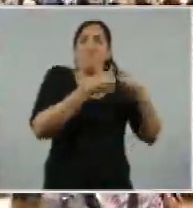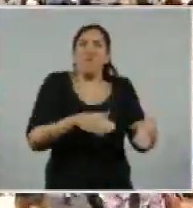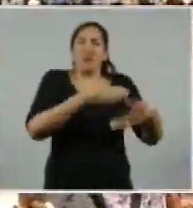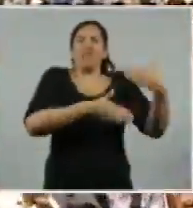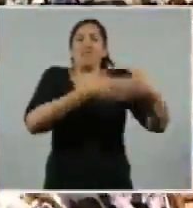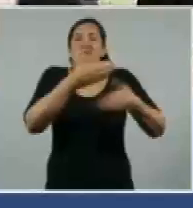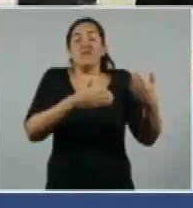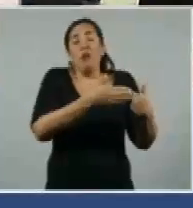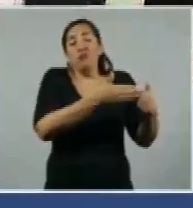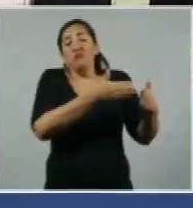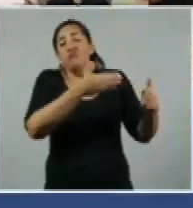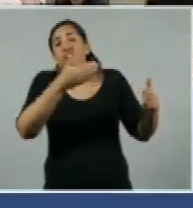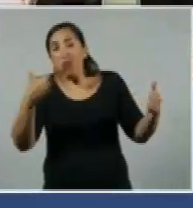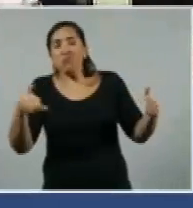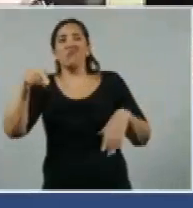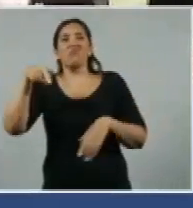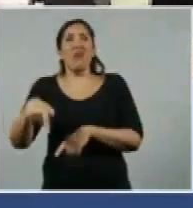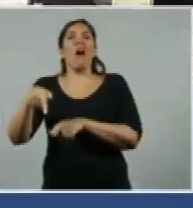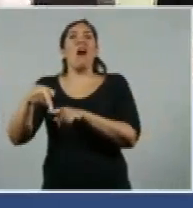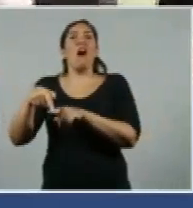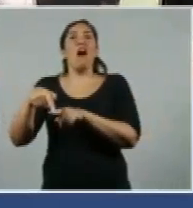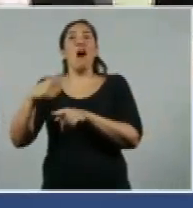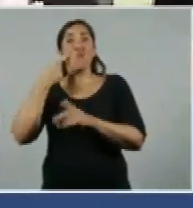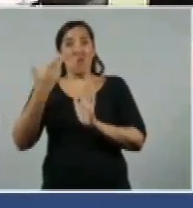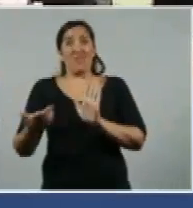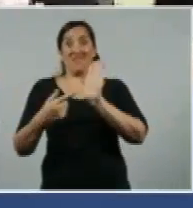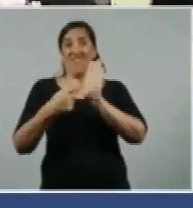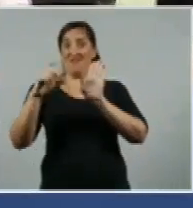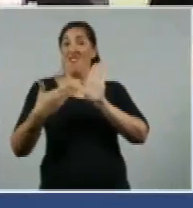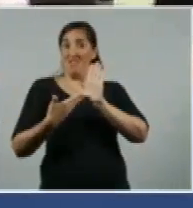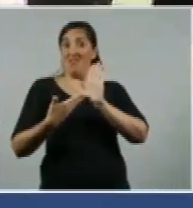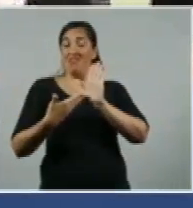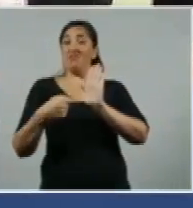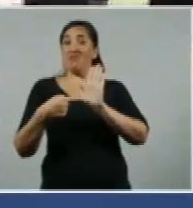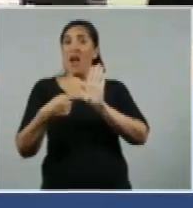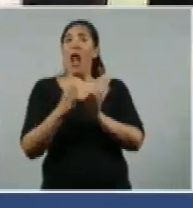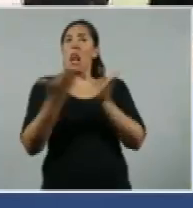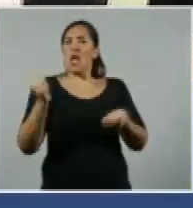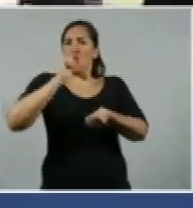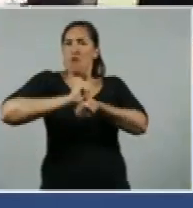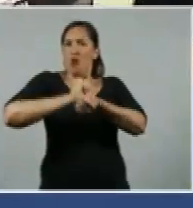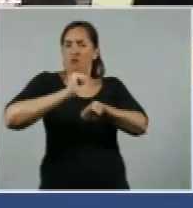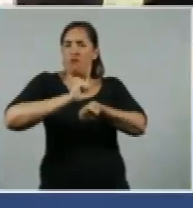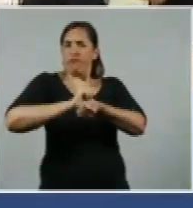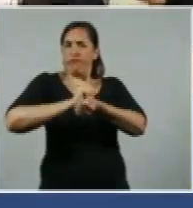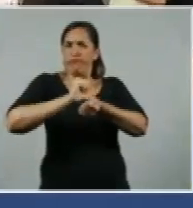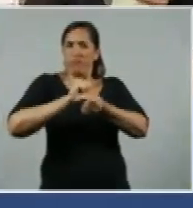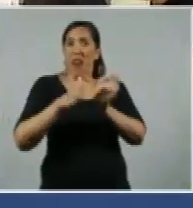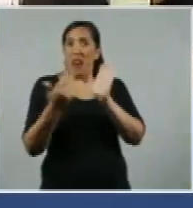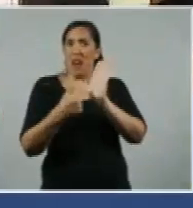Y acá lo tienen, una hoja después de este libro que han impreso, que han